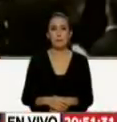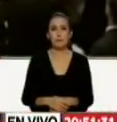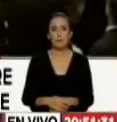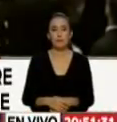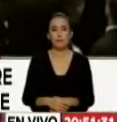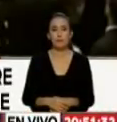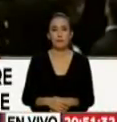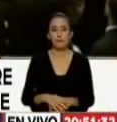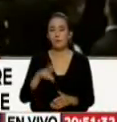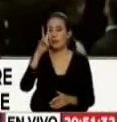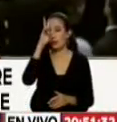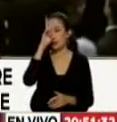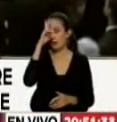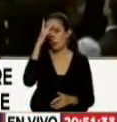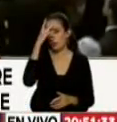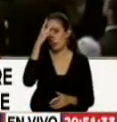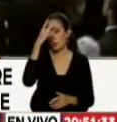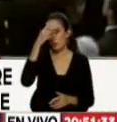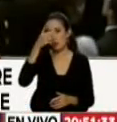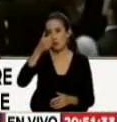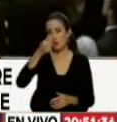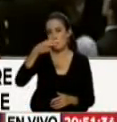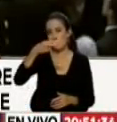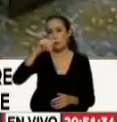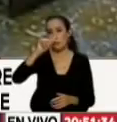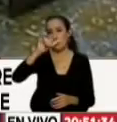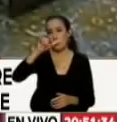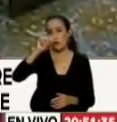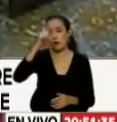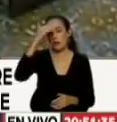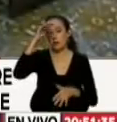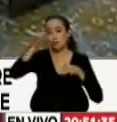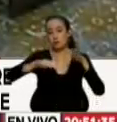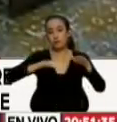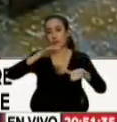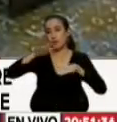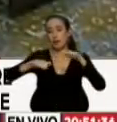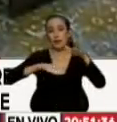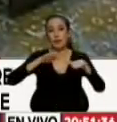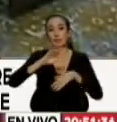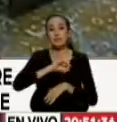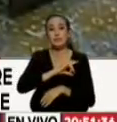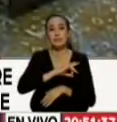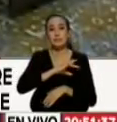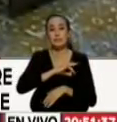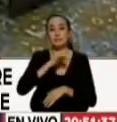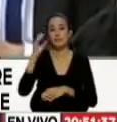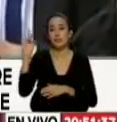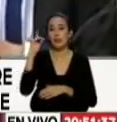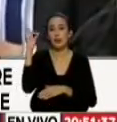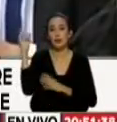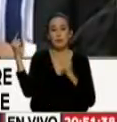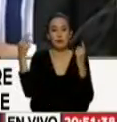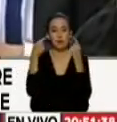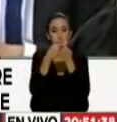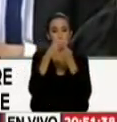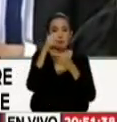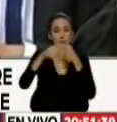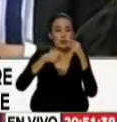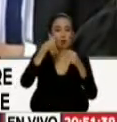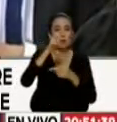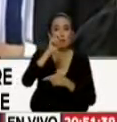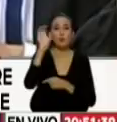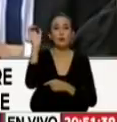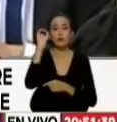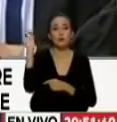Y el fallo de la Corte de La Haya sobre la demanda marítima de Bolivia contra Chile se conocerá el próximo 1 de octubre. El presidente Evo